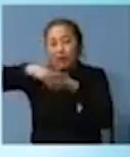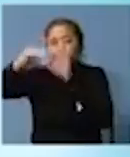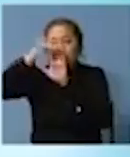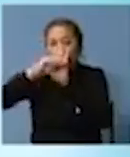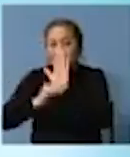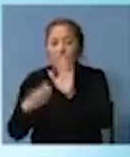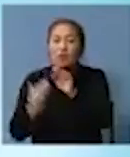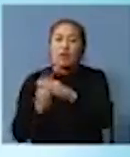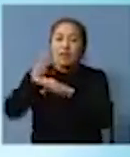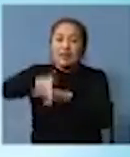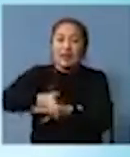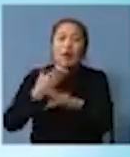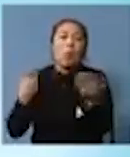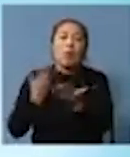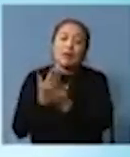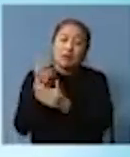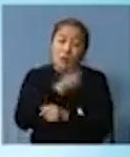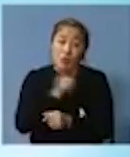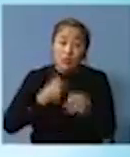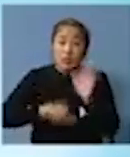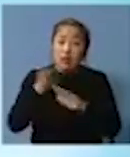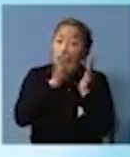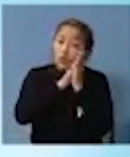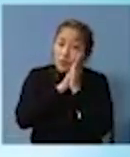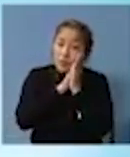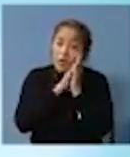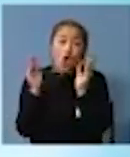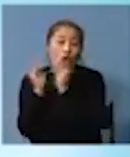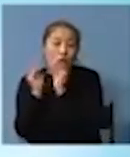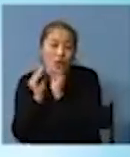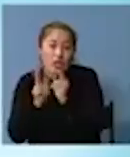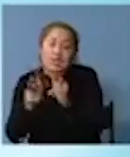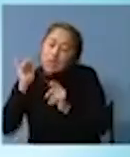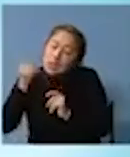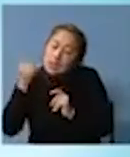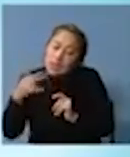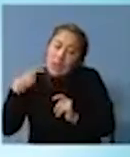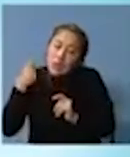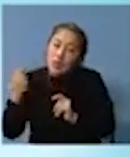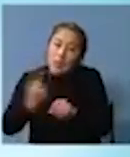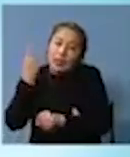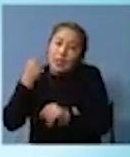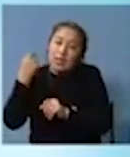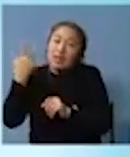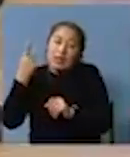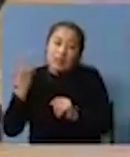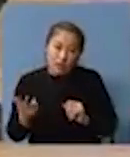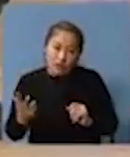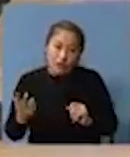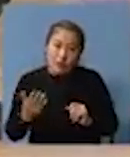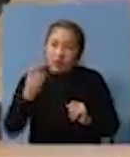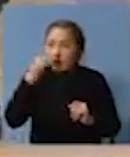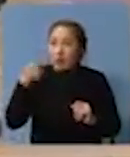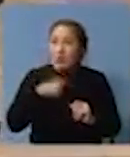posibilidades de entrar que él había solicitado. Cuando él se va a dormir, los compañeros le dicen, sí, tu hija va a estar en el tercer lugar, y